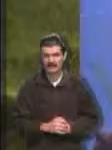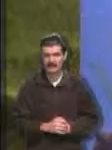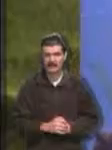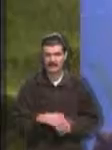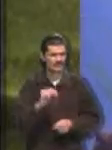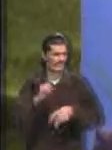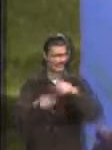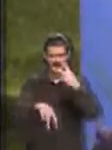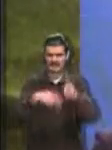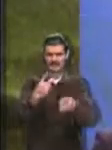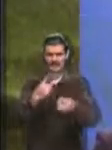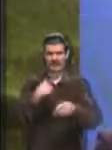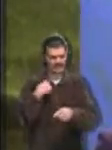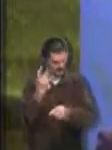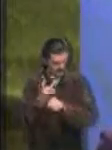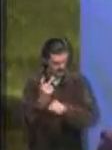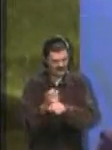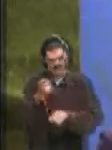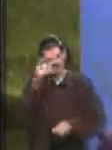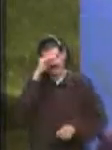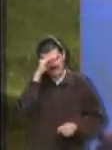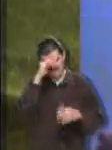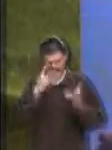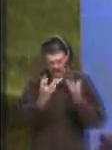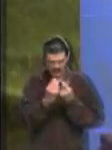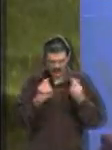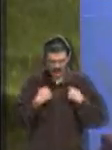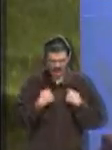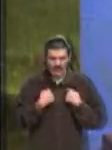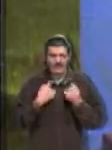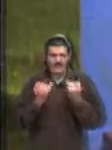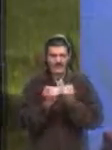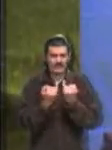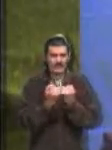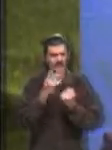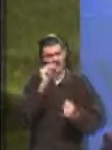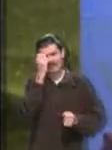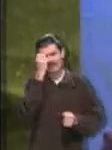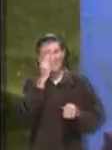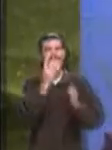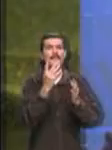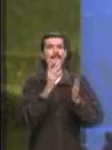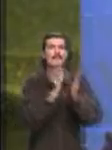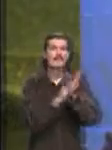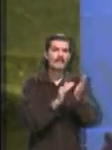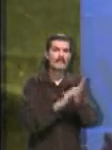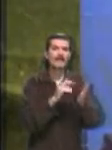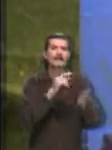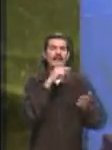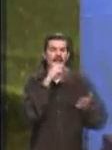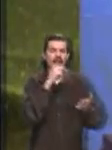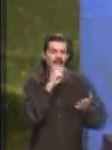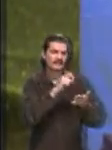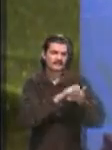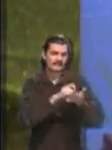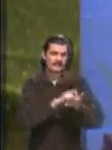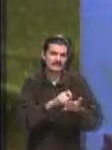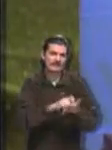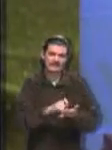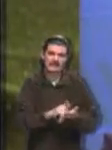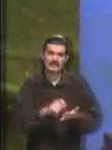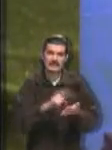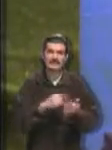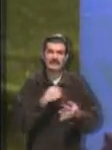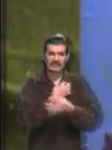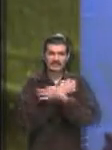situaciones. No se vayan, los invito a reflexionar con nosotros y no se olviden de tener a la mano un lápiz y un